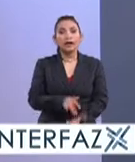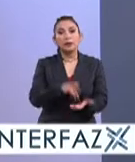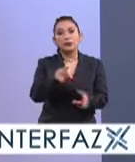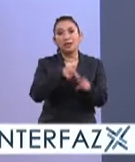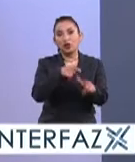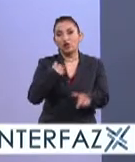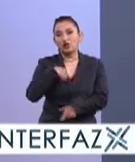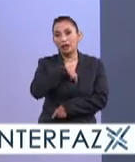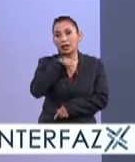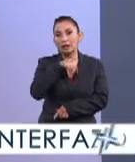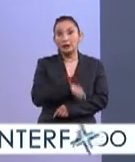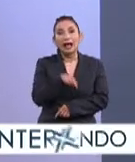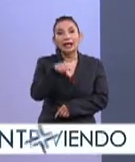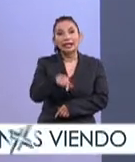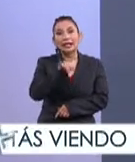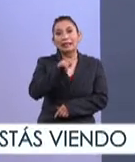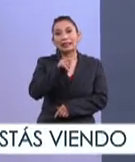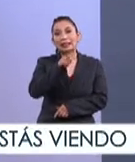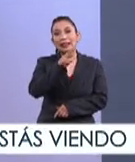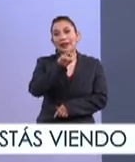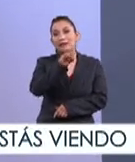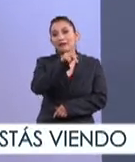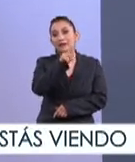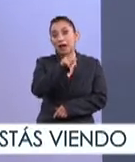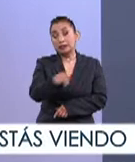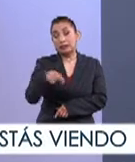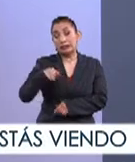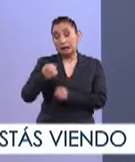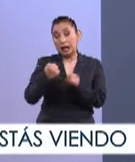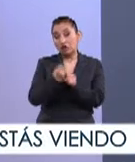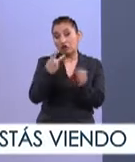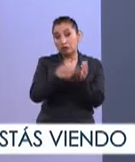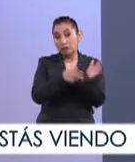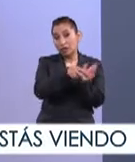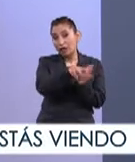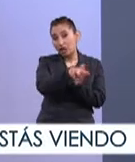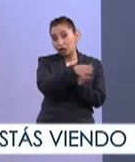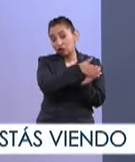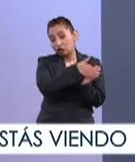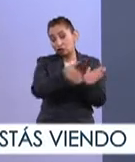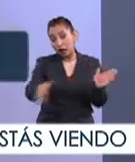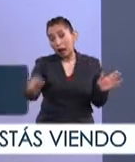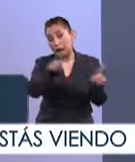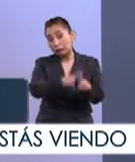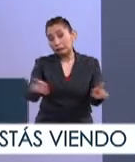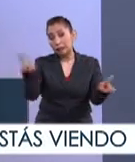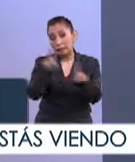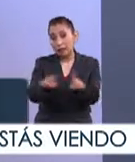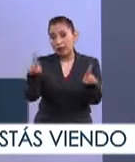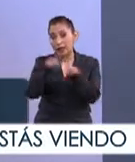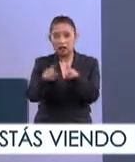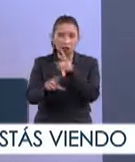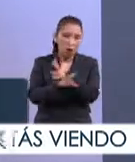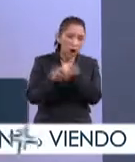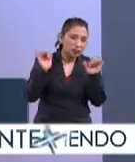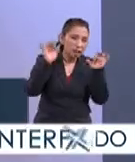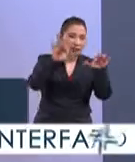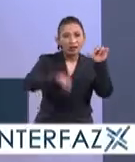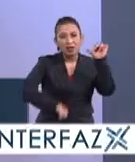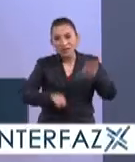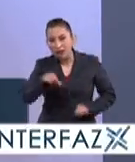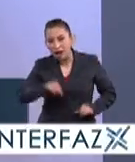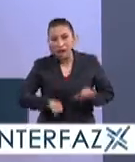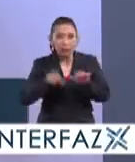Gracias por continuar con nosotros en Interfaz. Y bueno, todo este año 2018 ha habido una serie de eventos, de